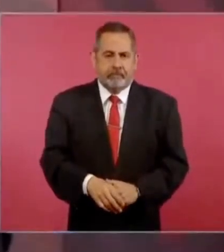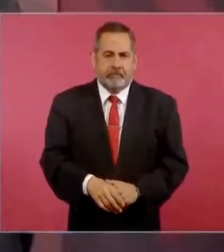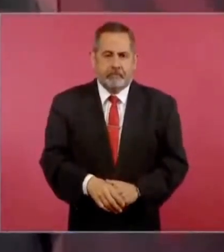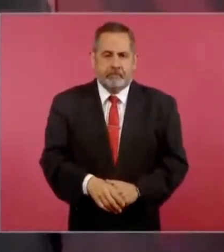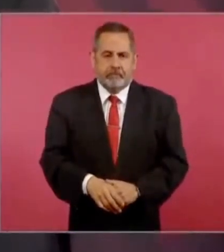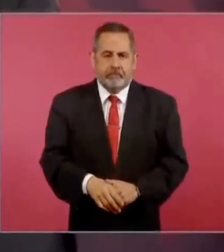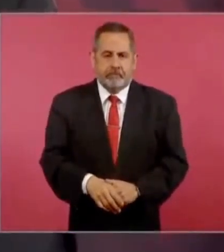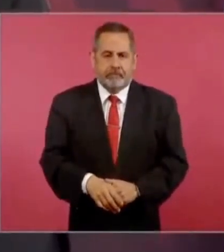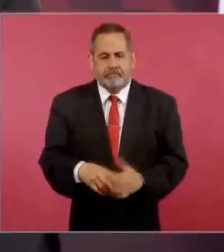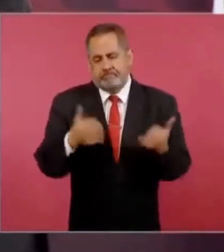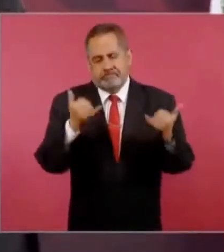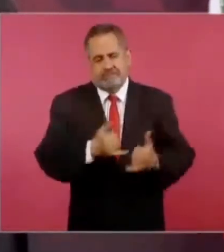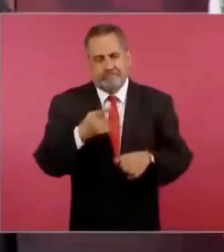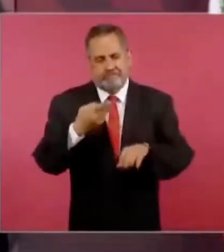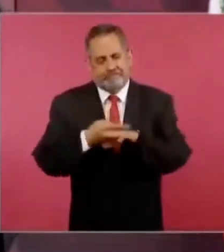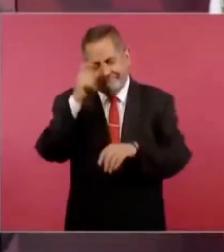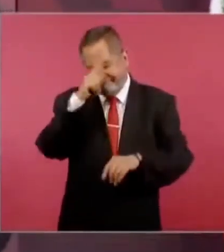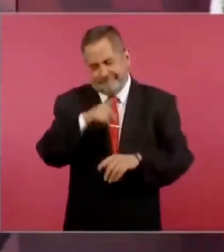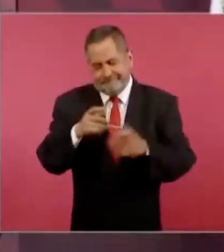está muy difícil, pues,